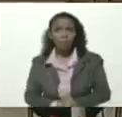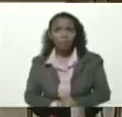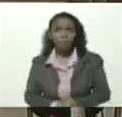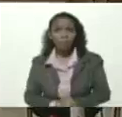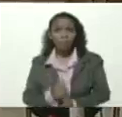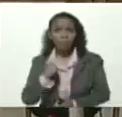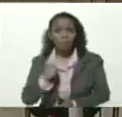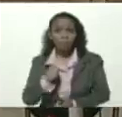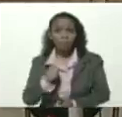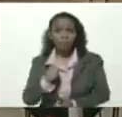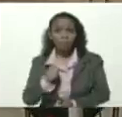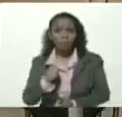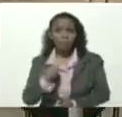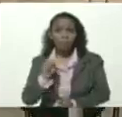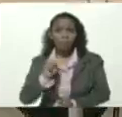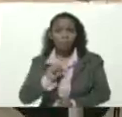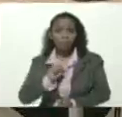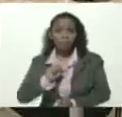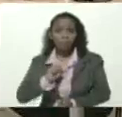Bien, efectivamente,